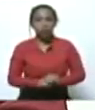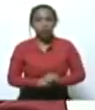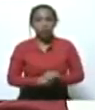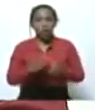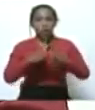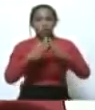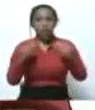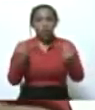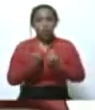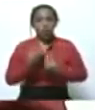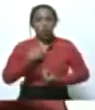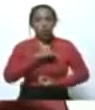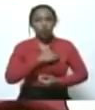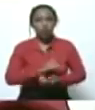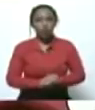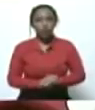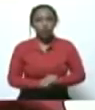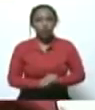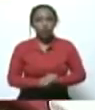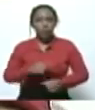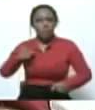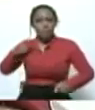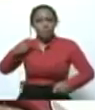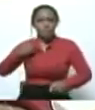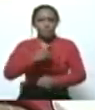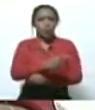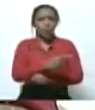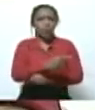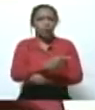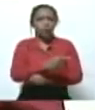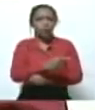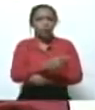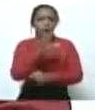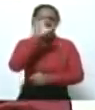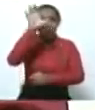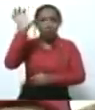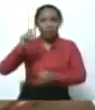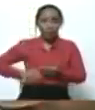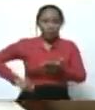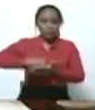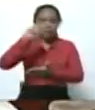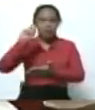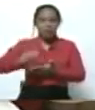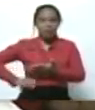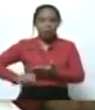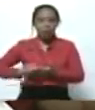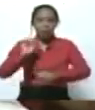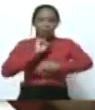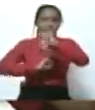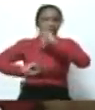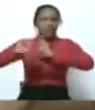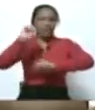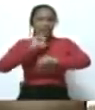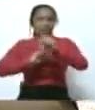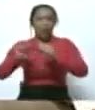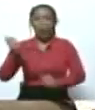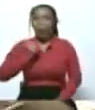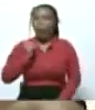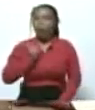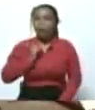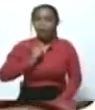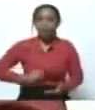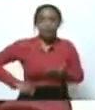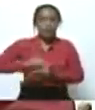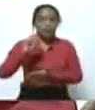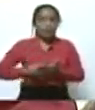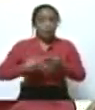junto con todos nosotros, que obligaba a los países firmantes a defender a cualquiera de los